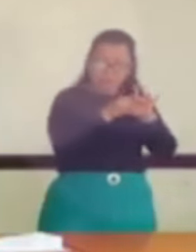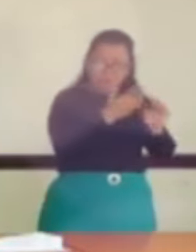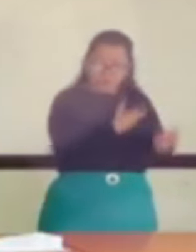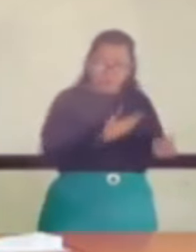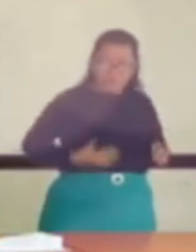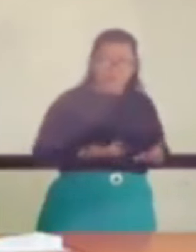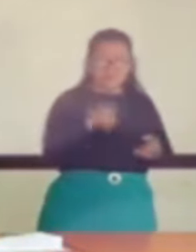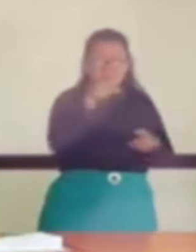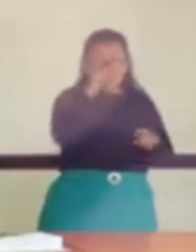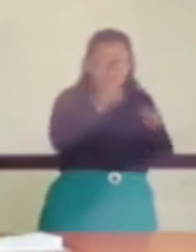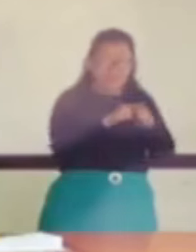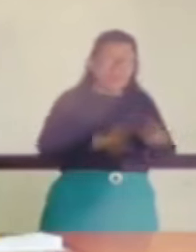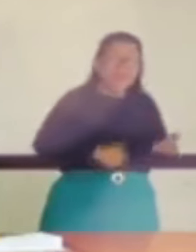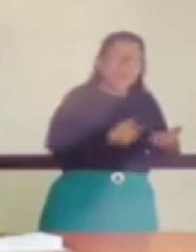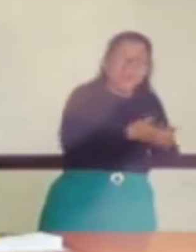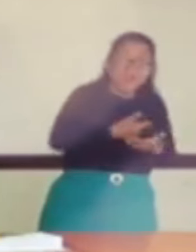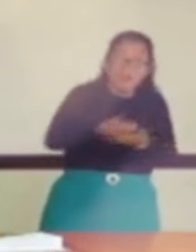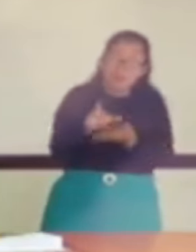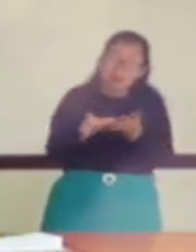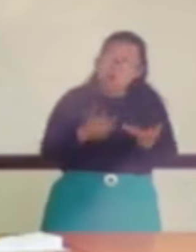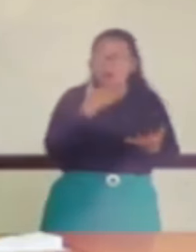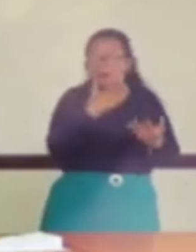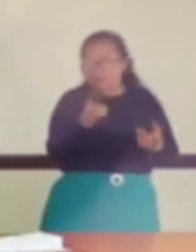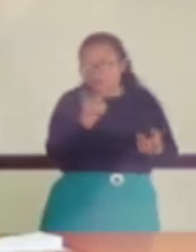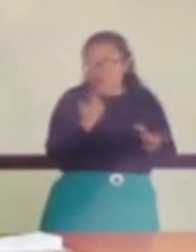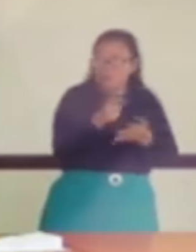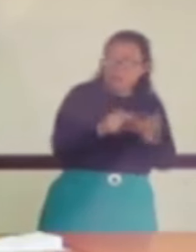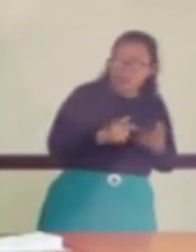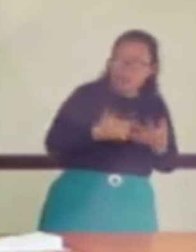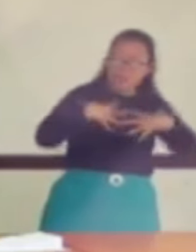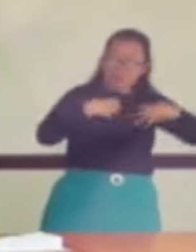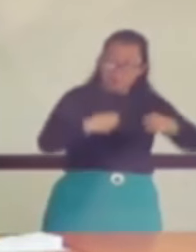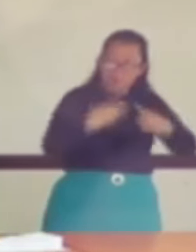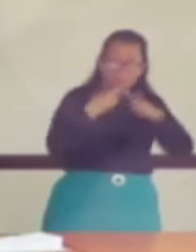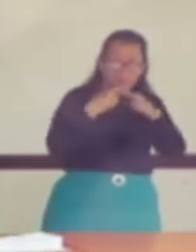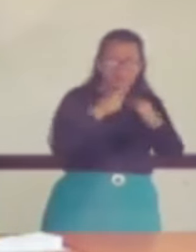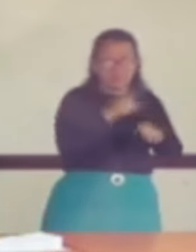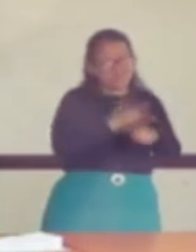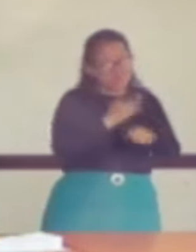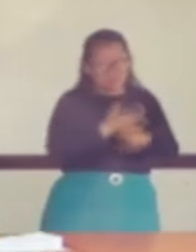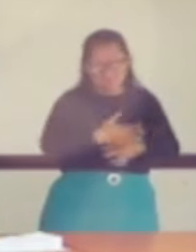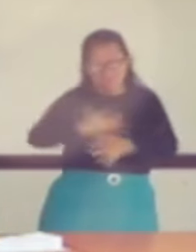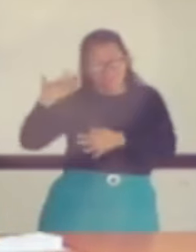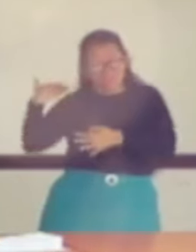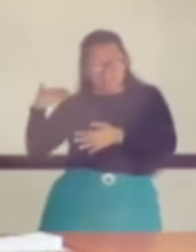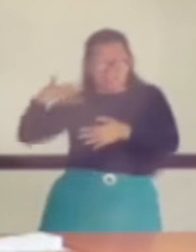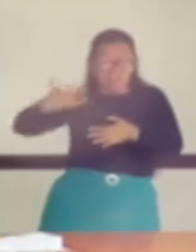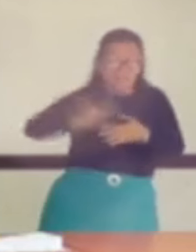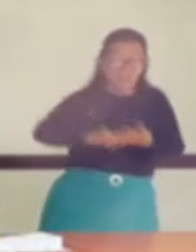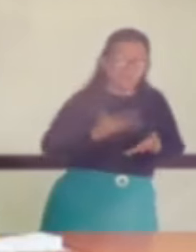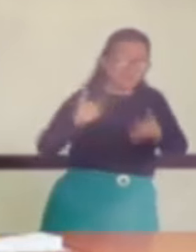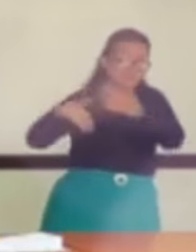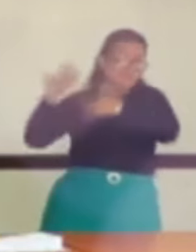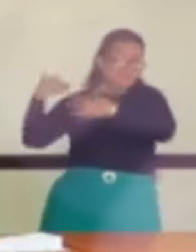salud pública es un problema complejo y multifactorial e histórico. Tenemos un sistema de salud pública abandonado desde